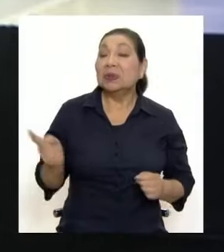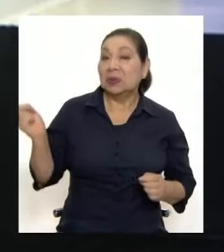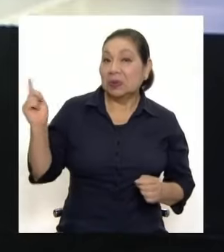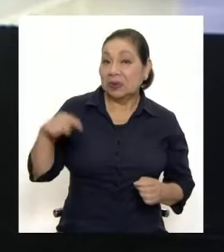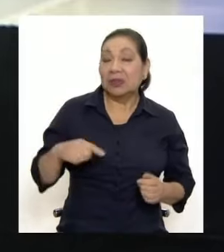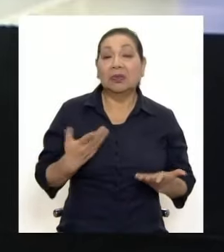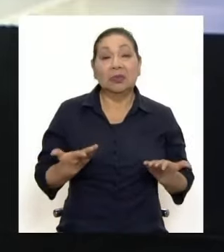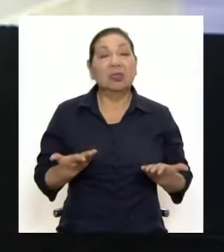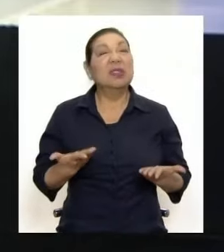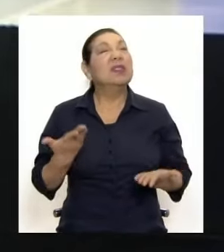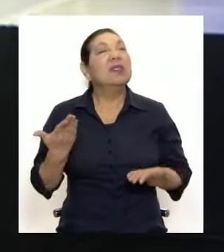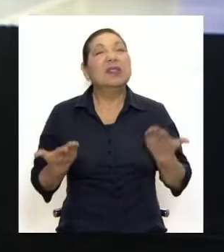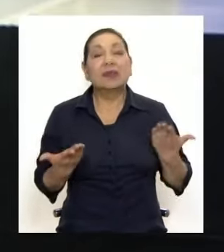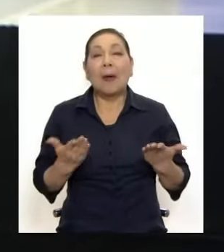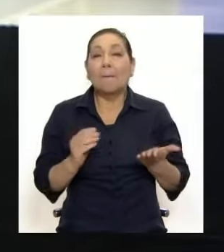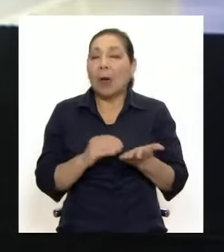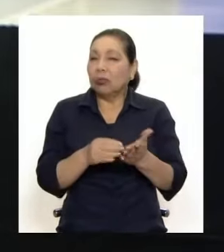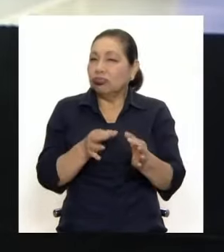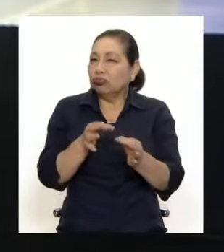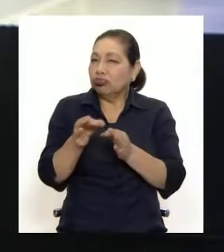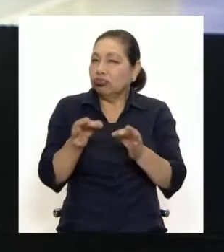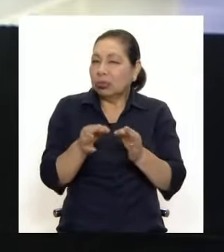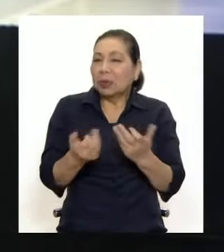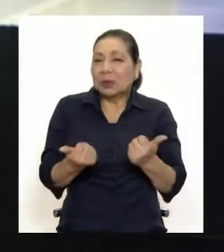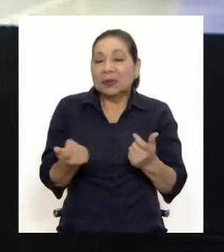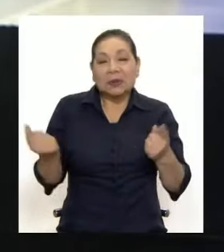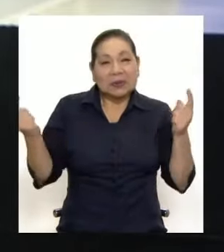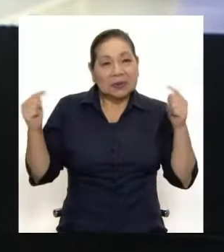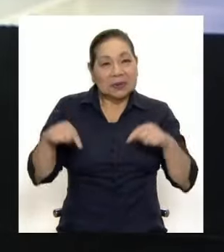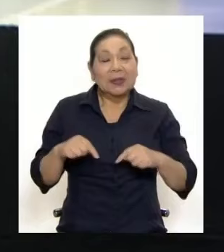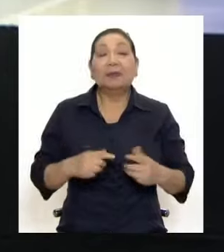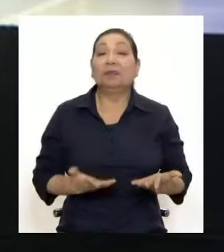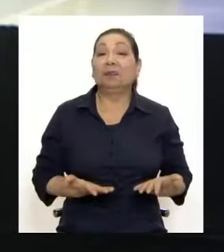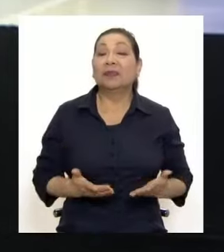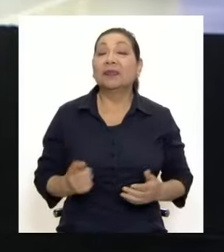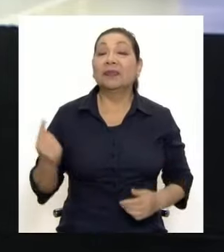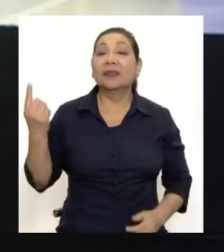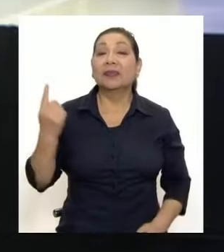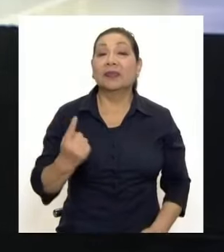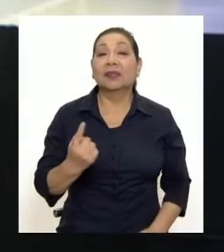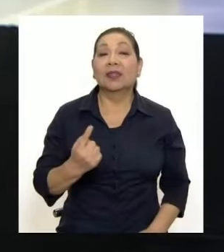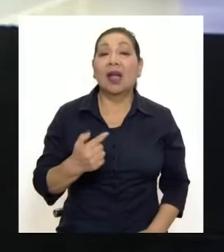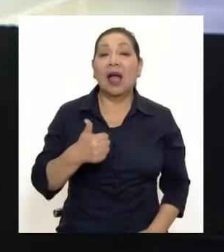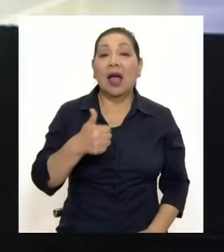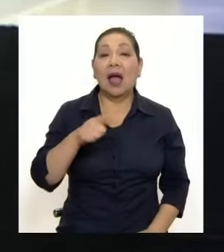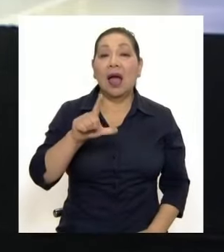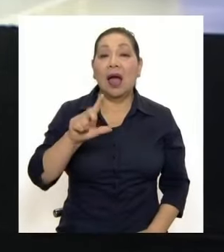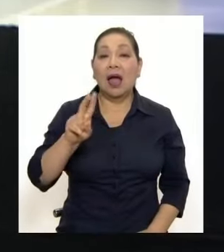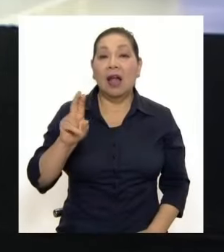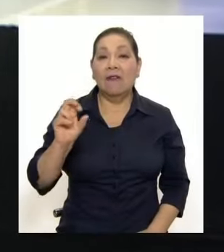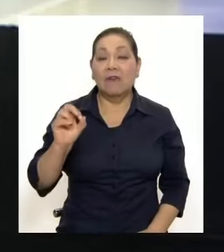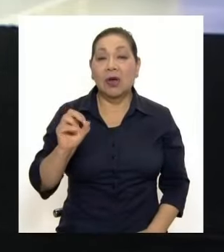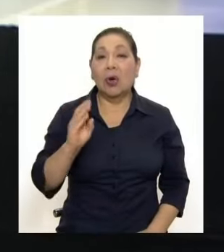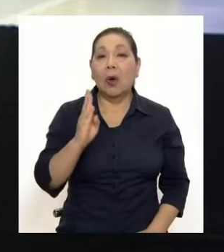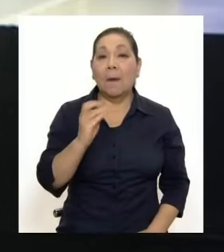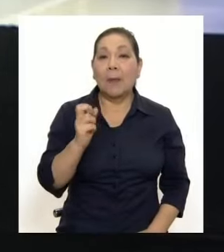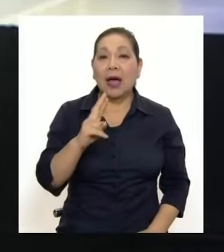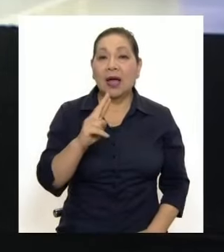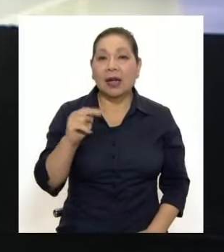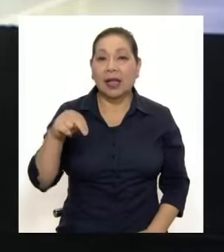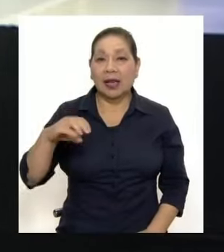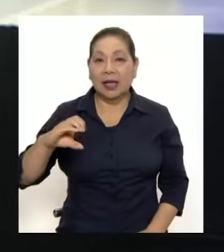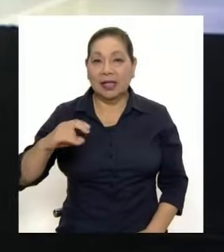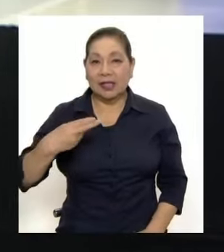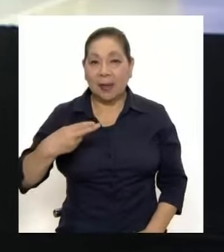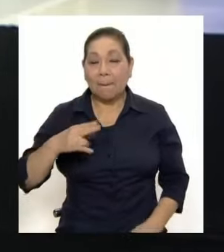poder tener de más detalles de esto bueno que se viene para el Perú está con nosotros Álvaro barnechea él es vicepresidente de la cámara de